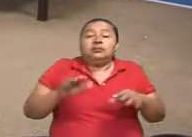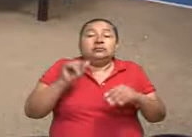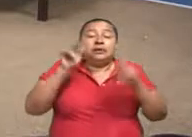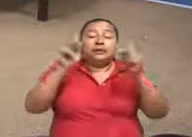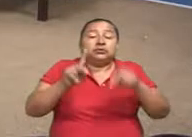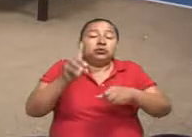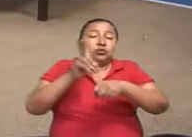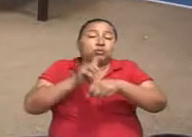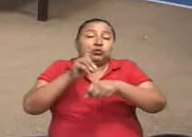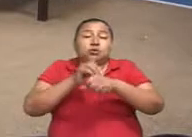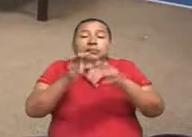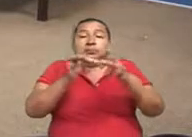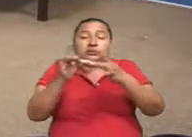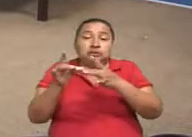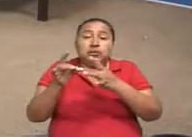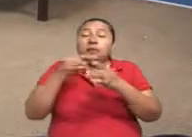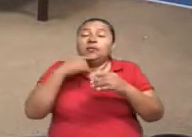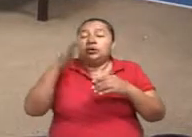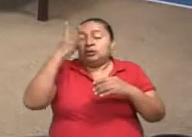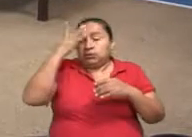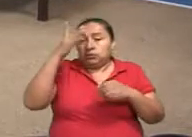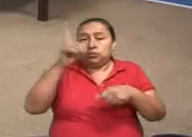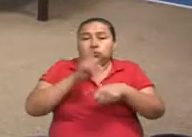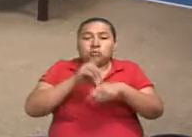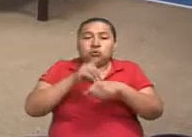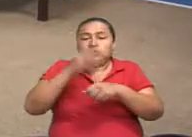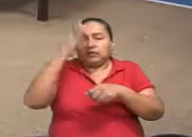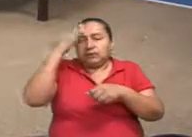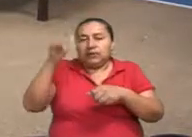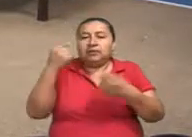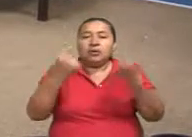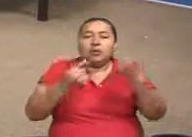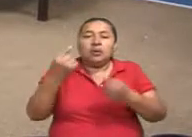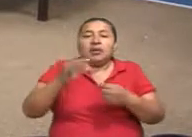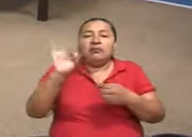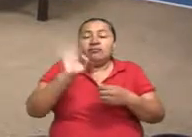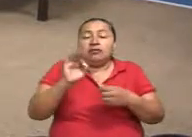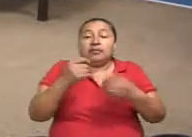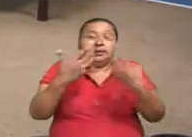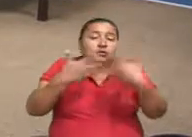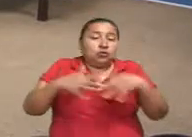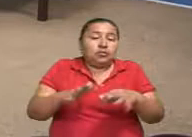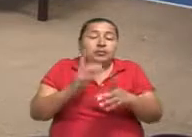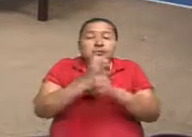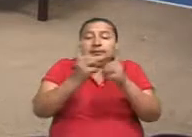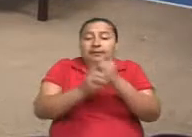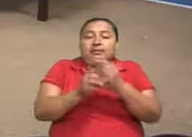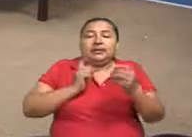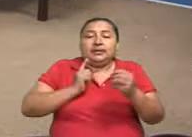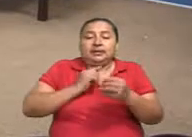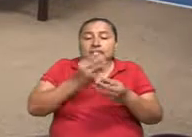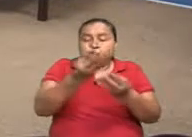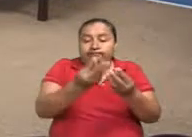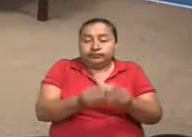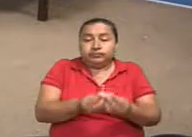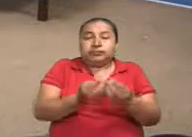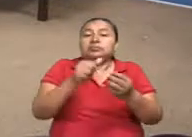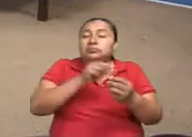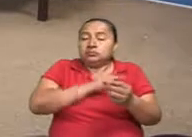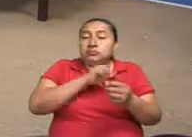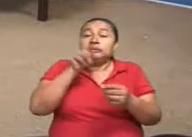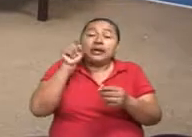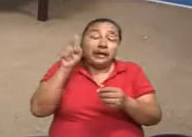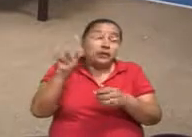especialista, porque el especialista sabe cuál es la anatomía normal que debe recorrer el testículo. Entonces, él es el que tiene que